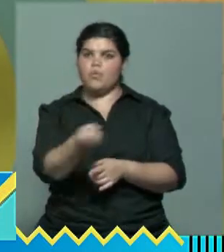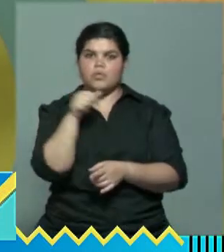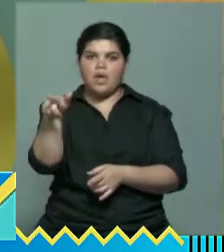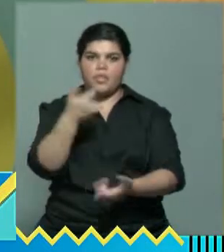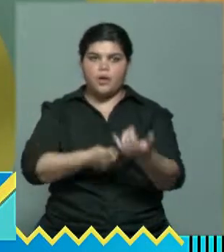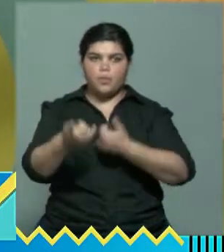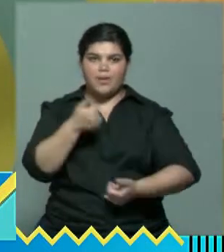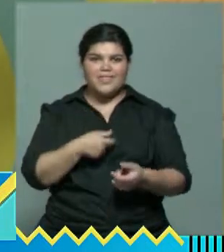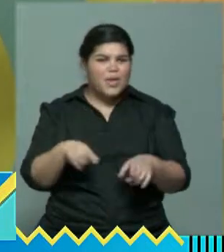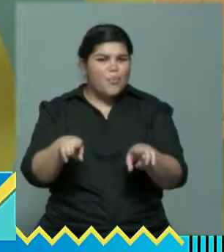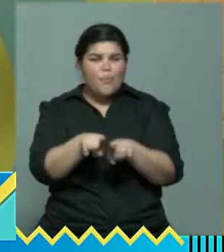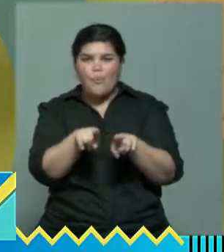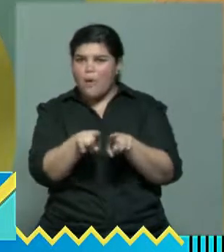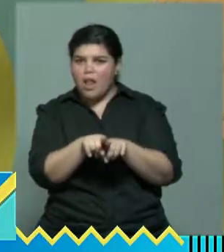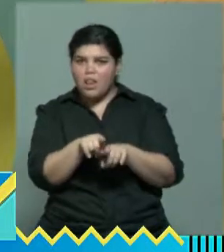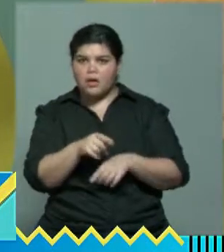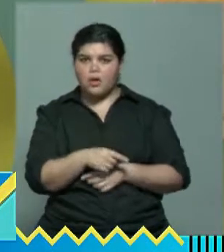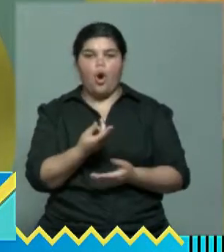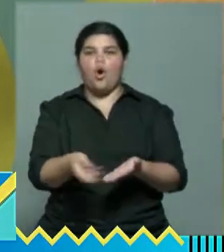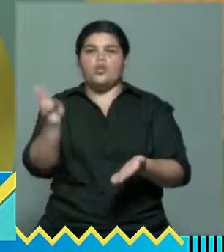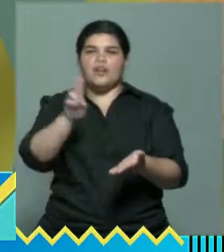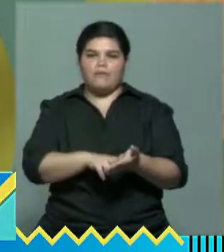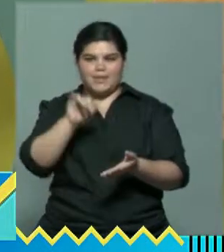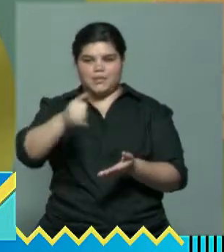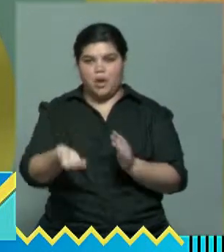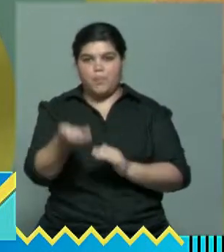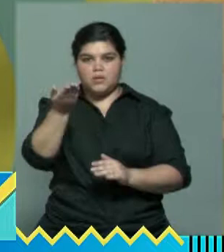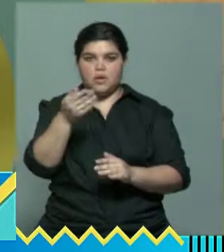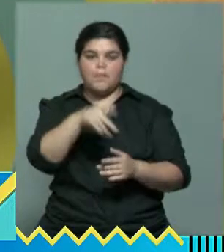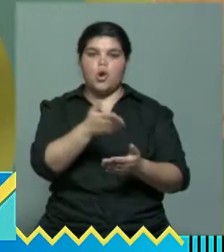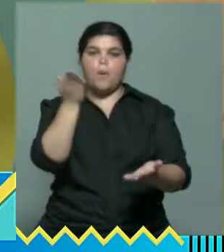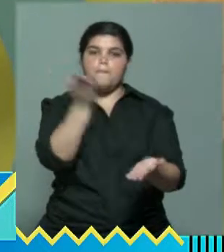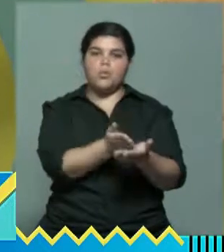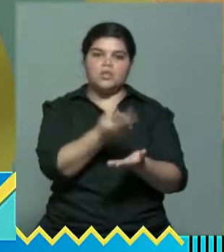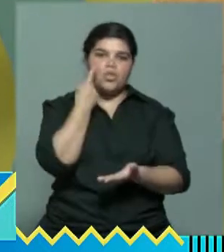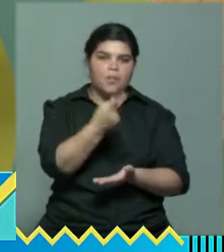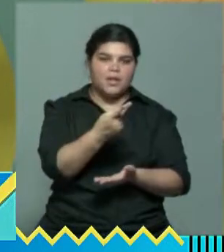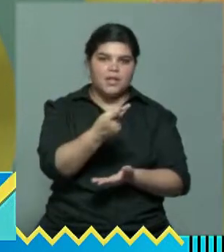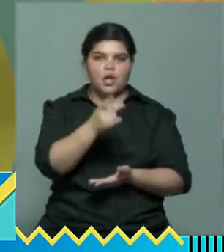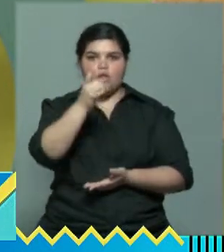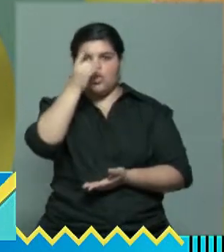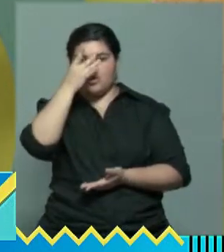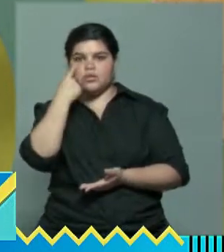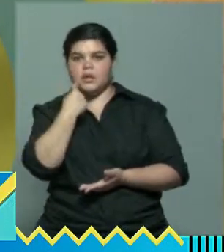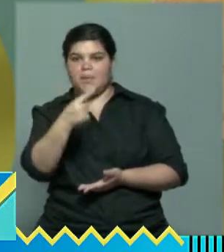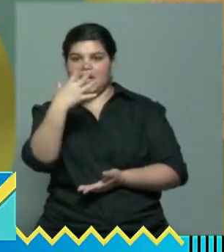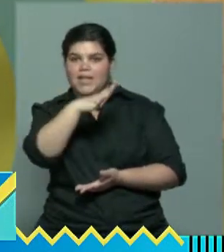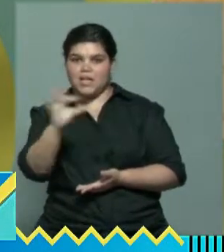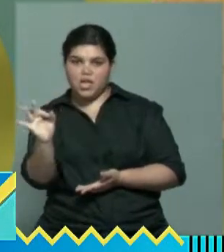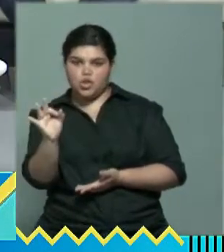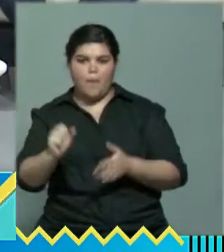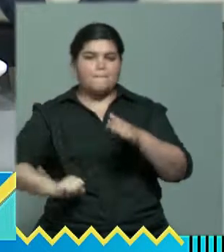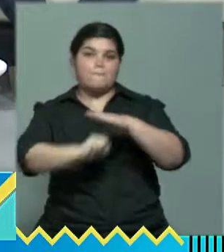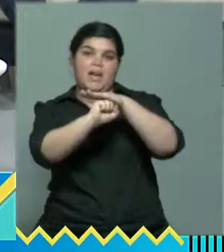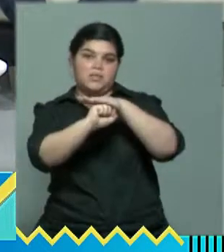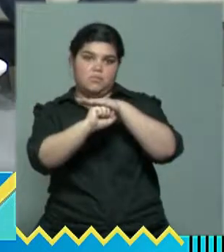quedado prácticamente igual, salvo la reincidencia, pero el monto está entre 2.000 y 12.500 pesos la multa máxima, que